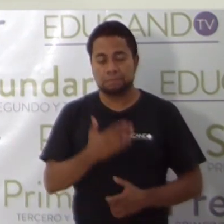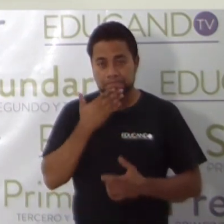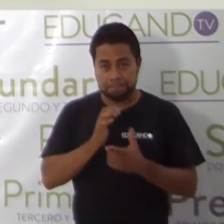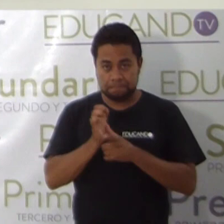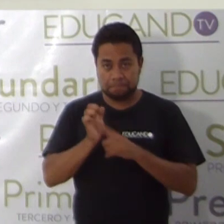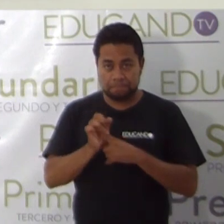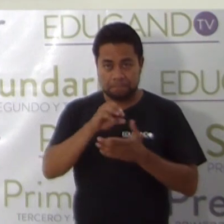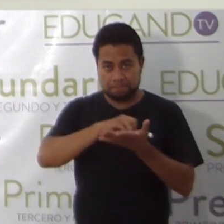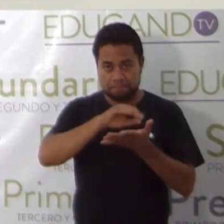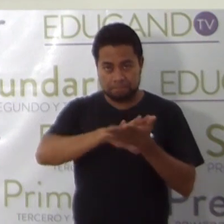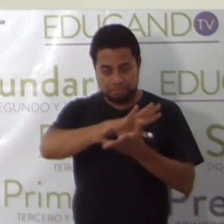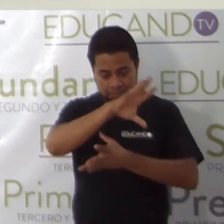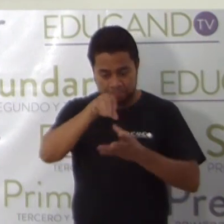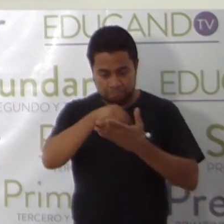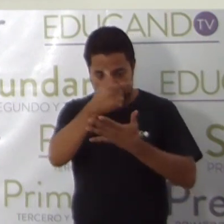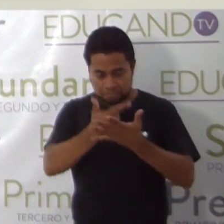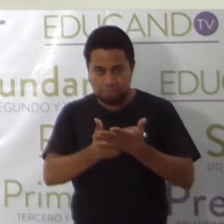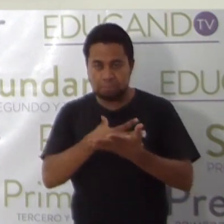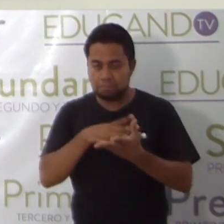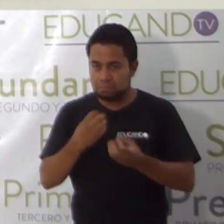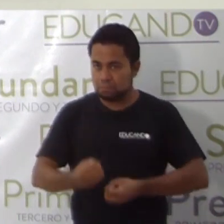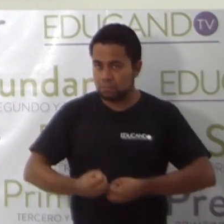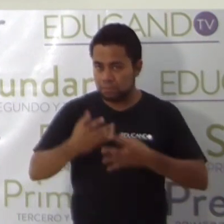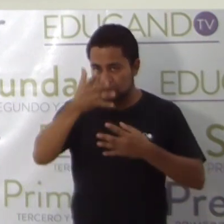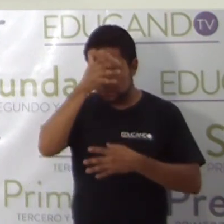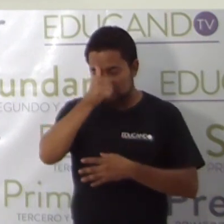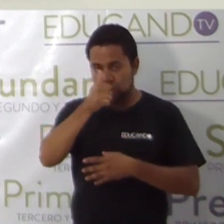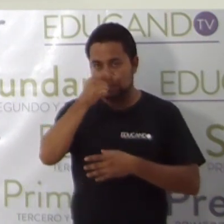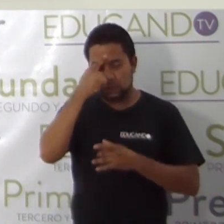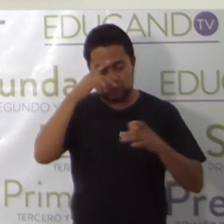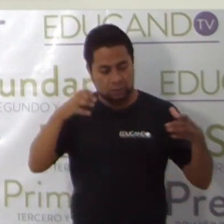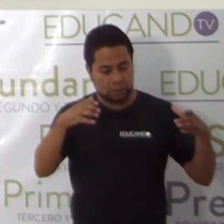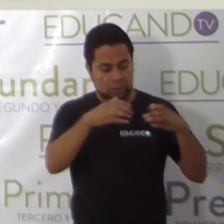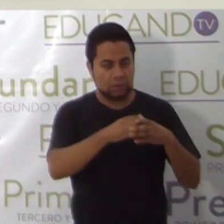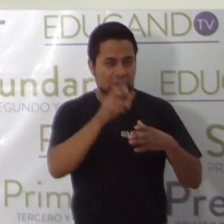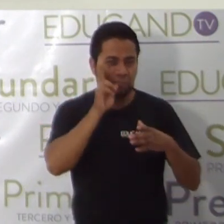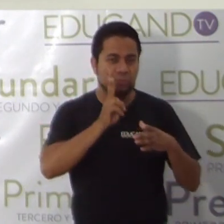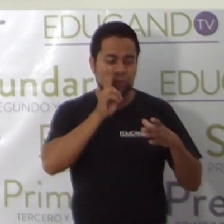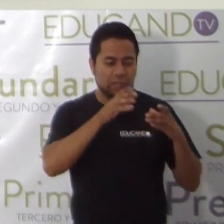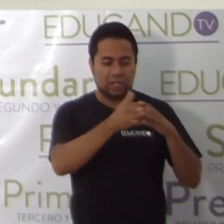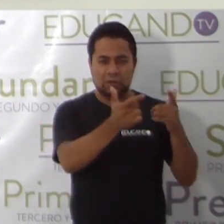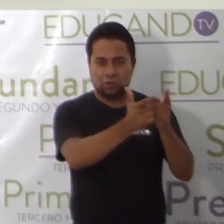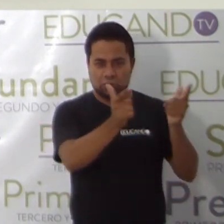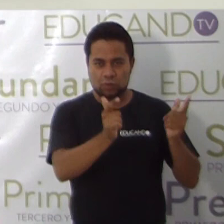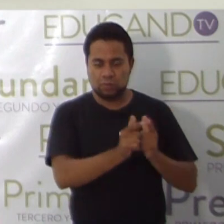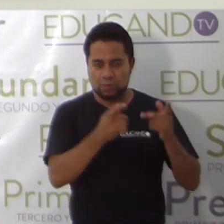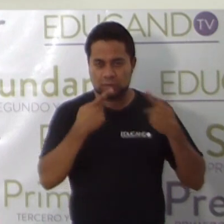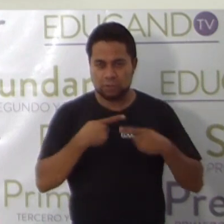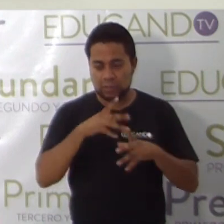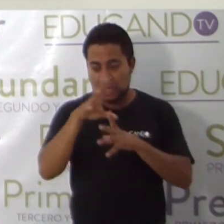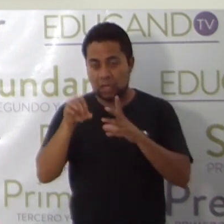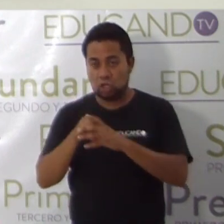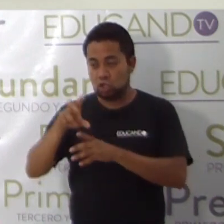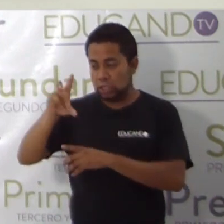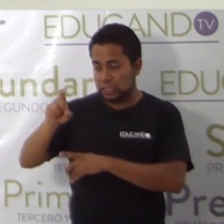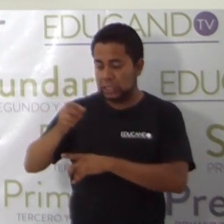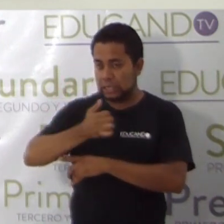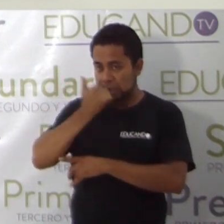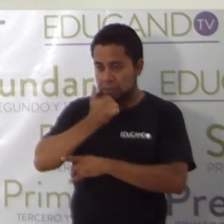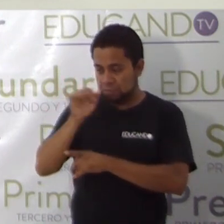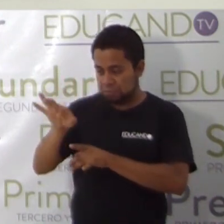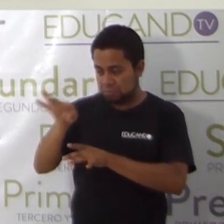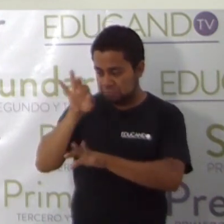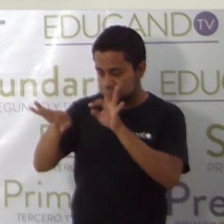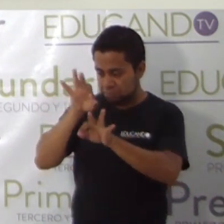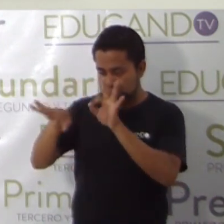¿cuántos datos tenemos acá? De nuestro universo o población, que eran 30 alumnos, sacamos